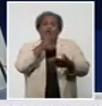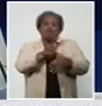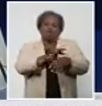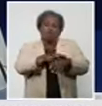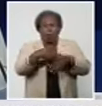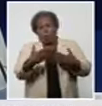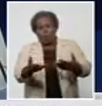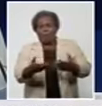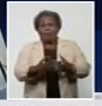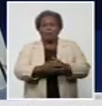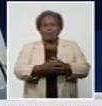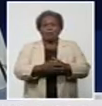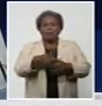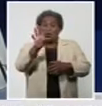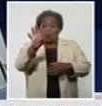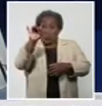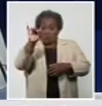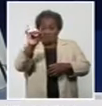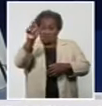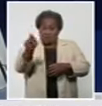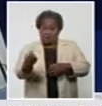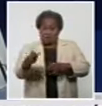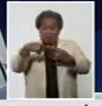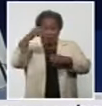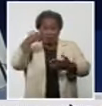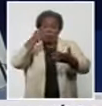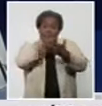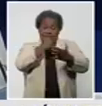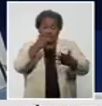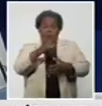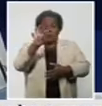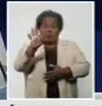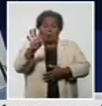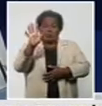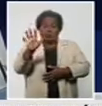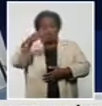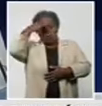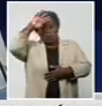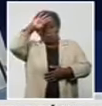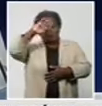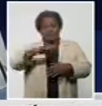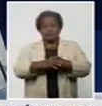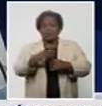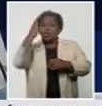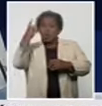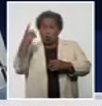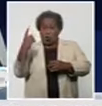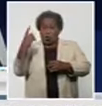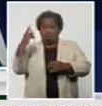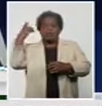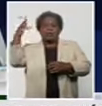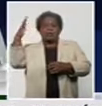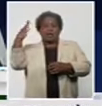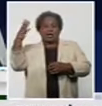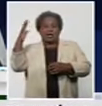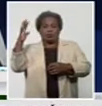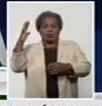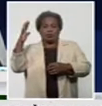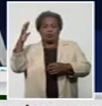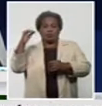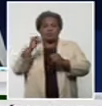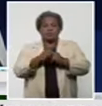De los 46 casos diagnosticados ayer, 45 son cubanos, 1 es un extranjero, y